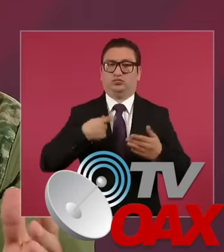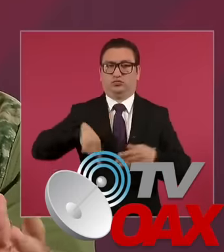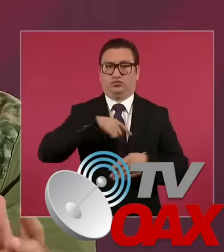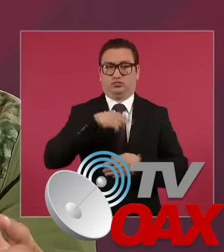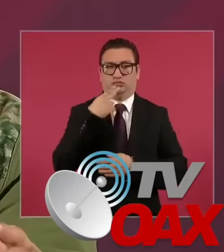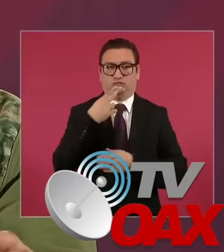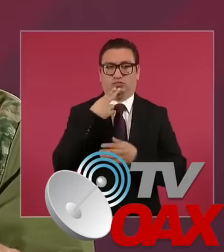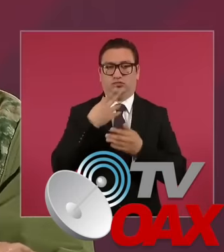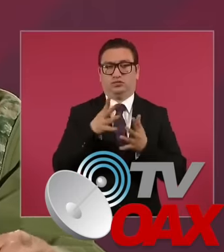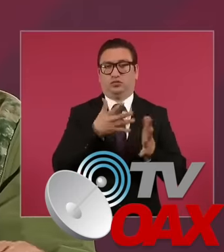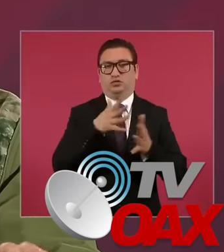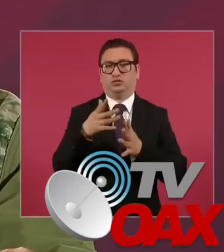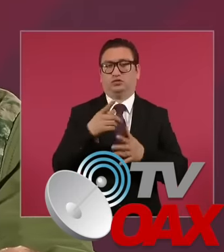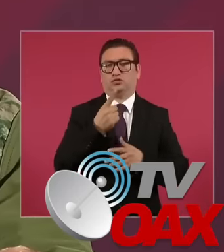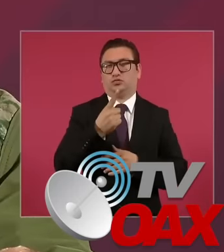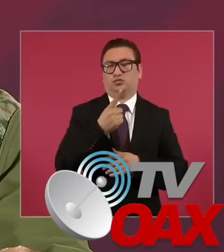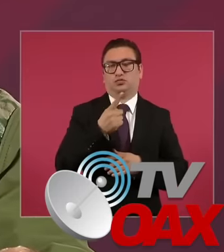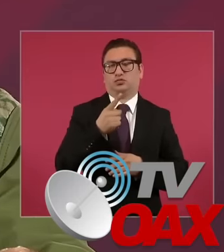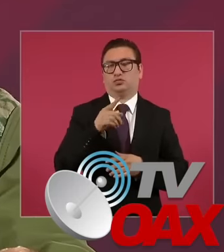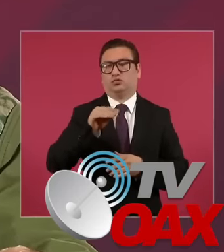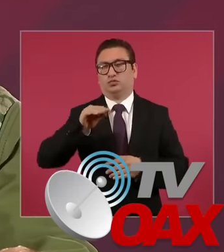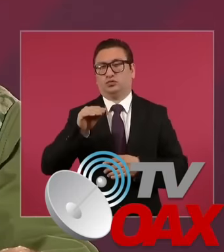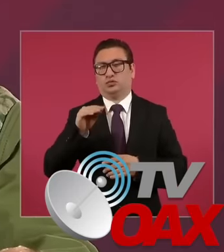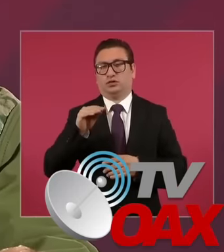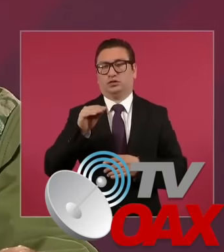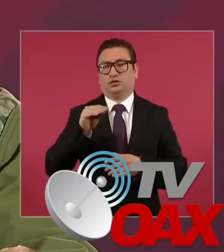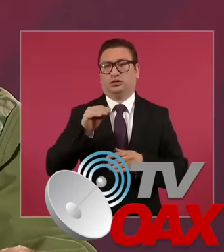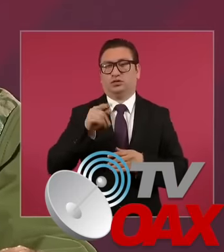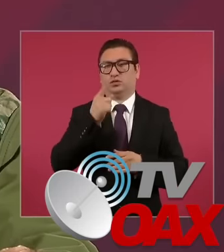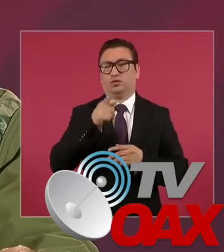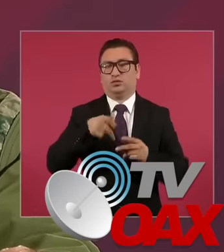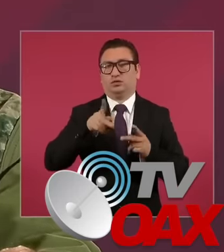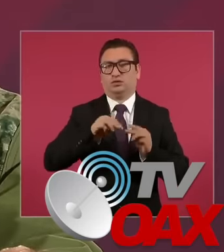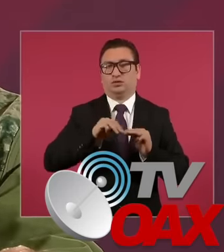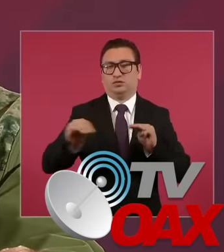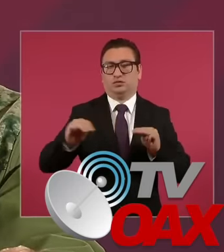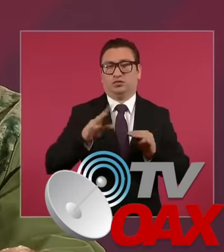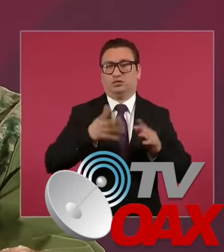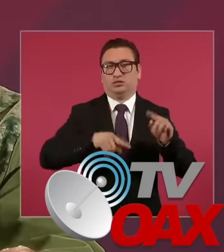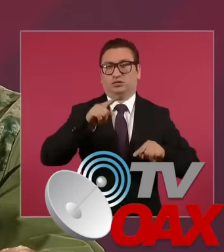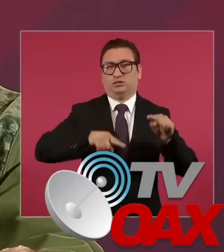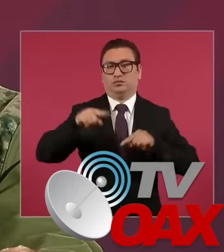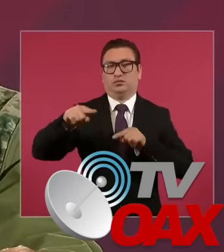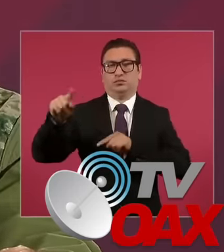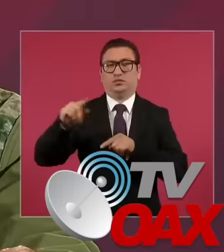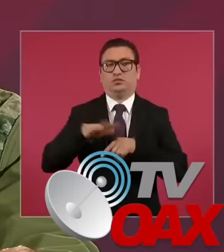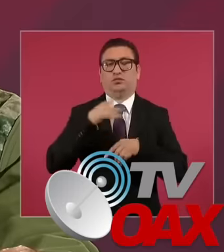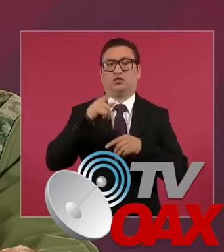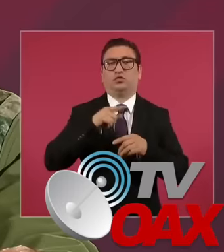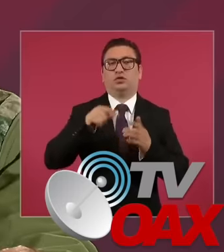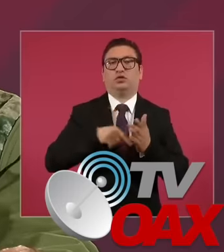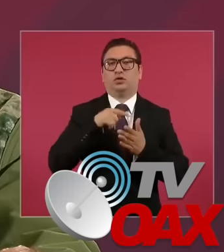con 1.90 por kilómetro y así van variando dependiendo del tipo